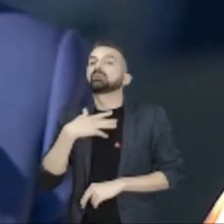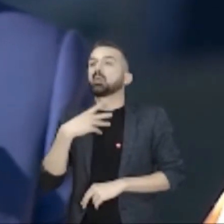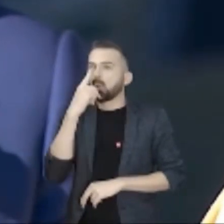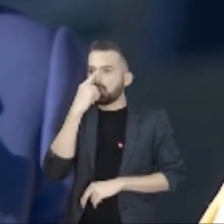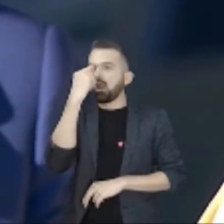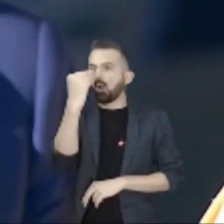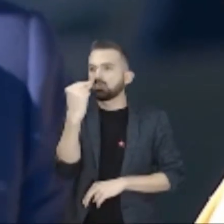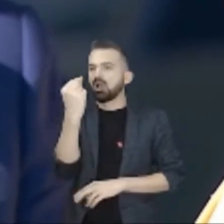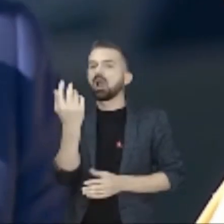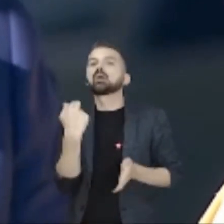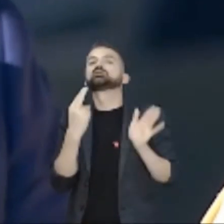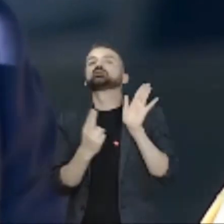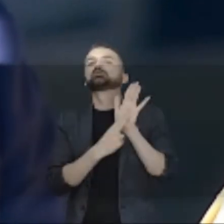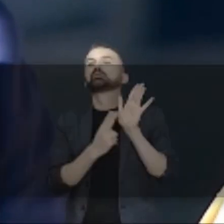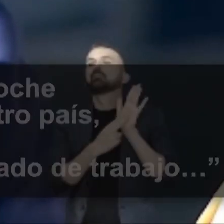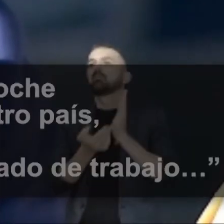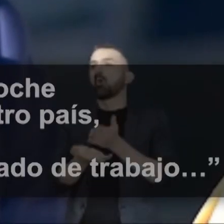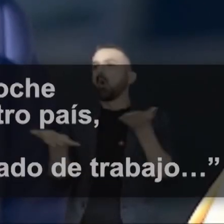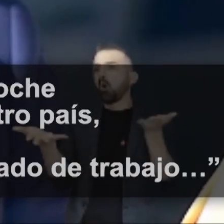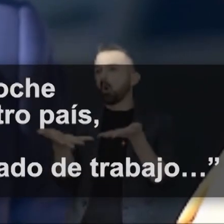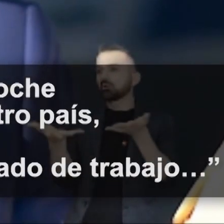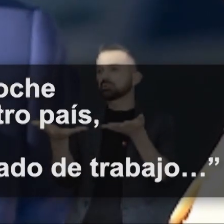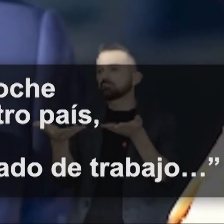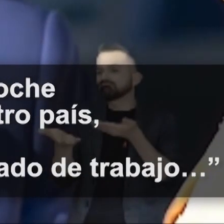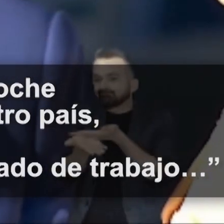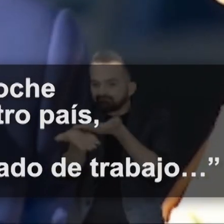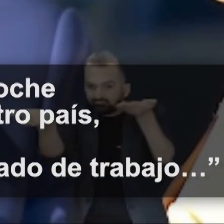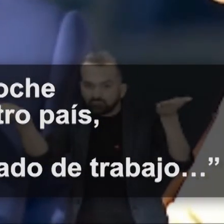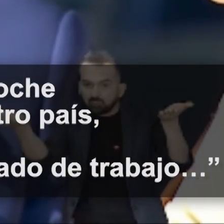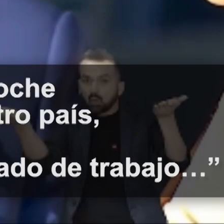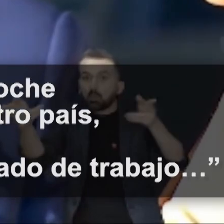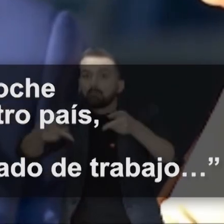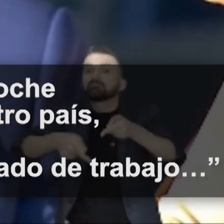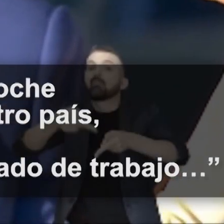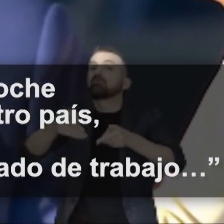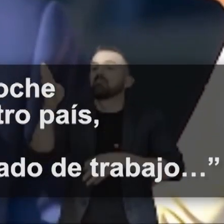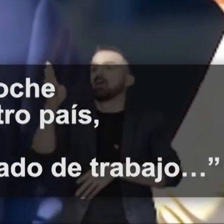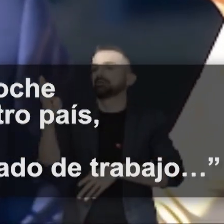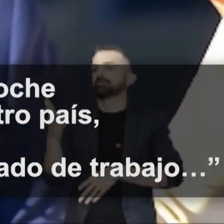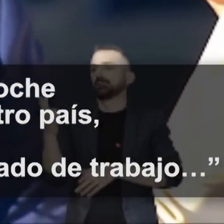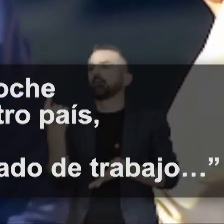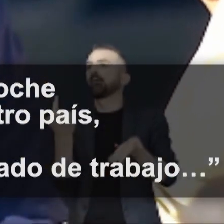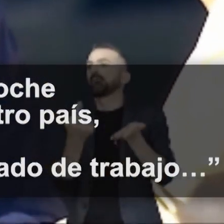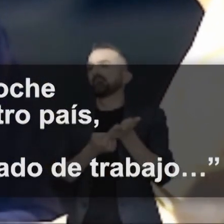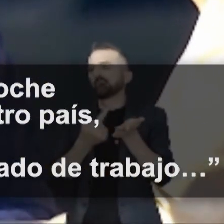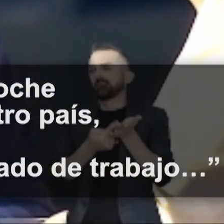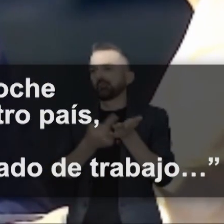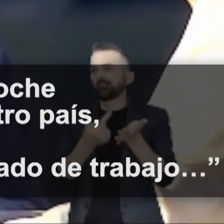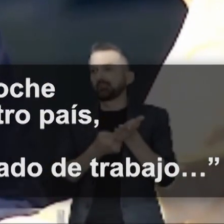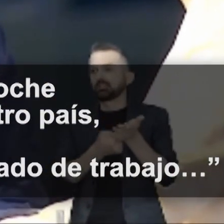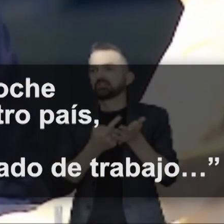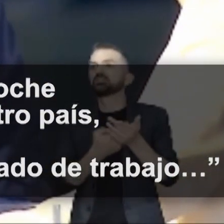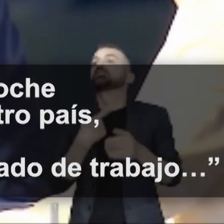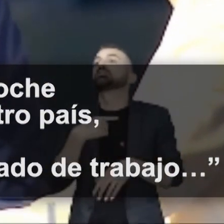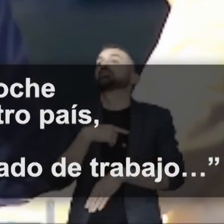diante de vocês y de todo el pueblo brasileño, el compromiso de combater día y noche todas las